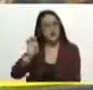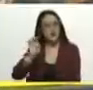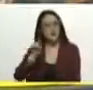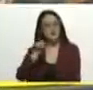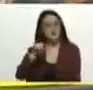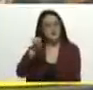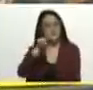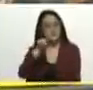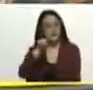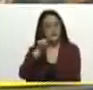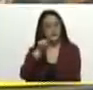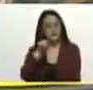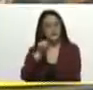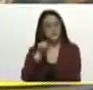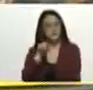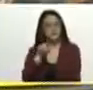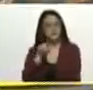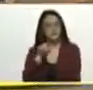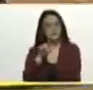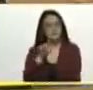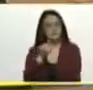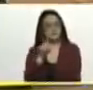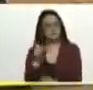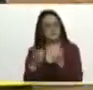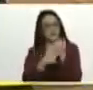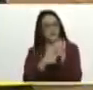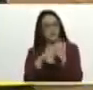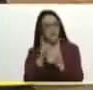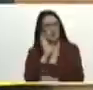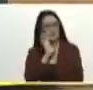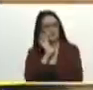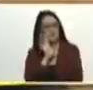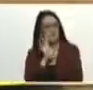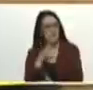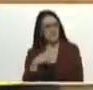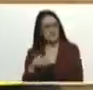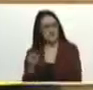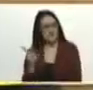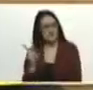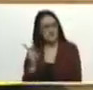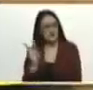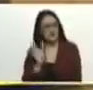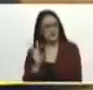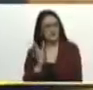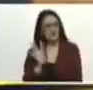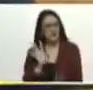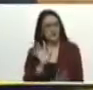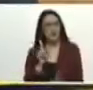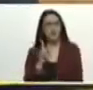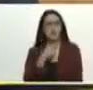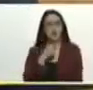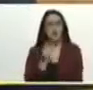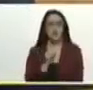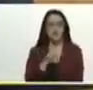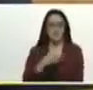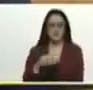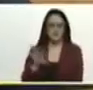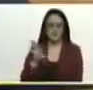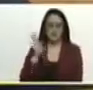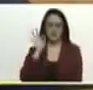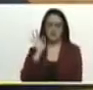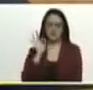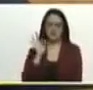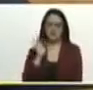un impostor fuese presidente de la República, porque no les caía bien o no les gustaba el presidente elegido. Y